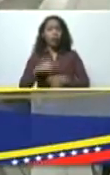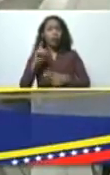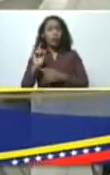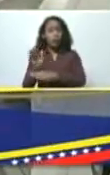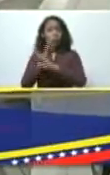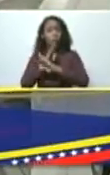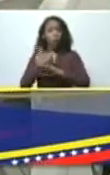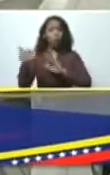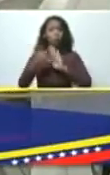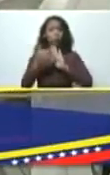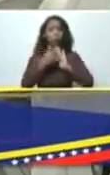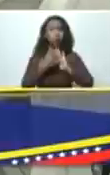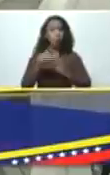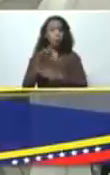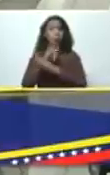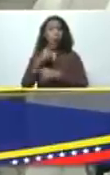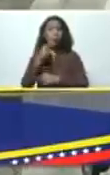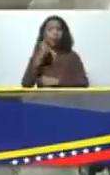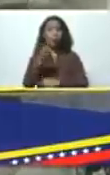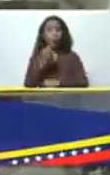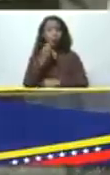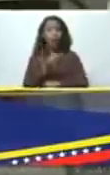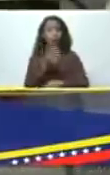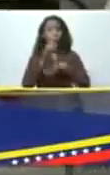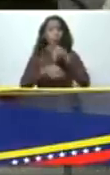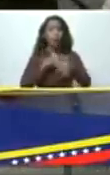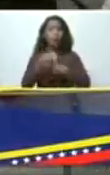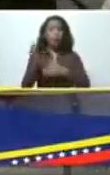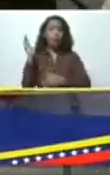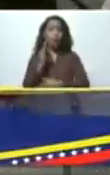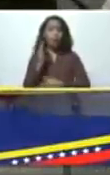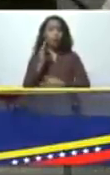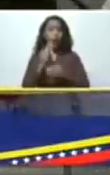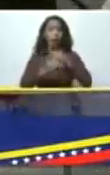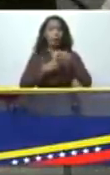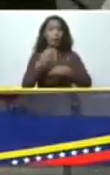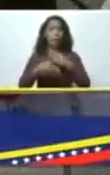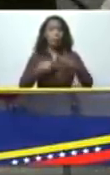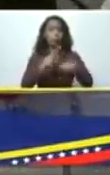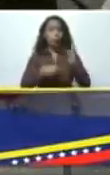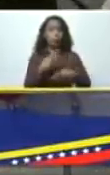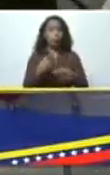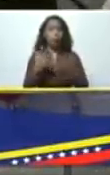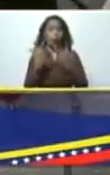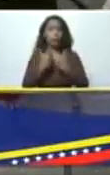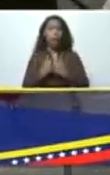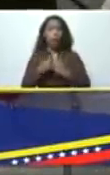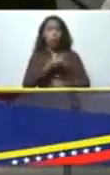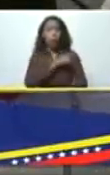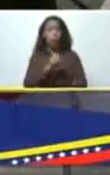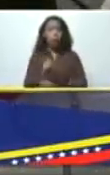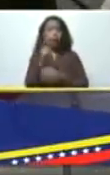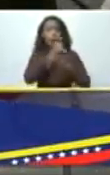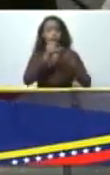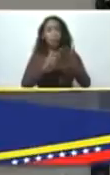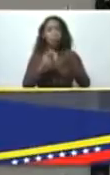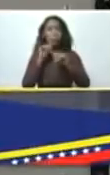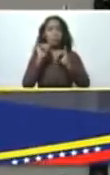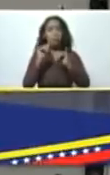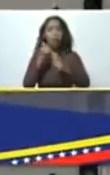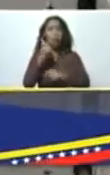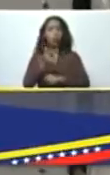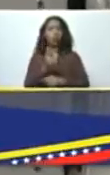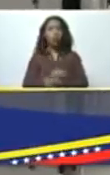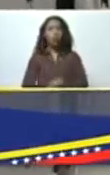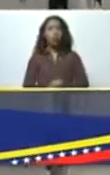bloqueo, como usted bien lo menciona, ha venido modernizando su proceso productivo para cumplir con el lineamiento que usted mismo ha